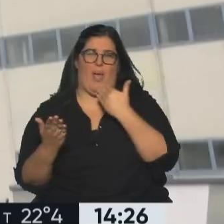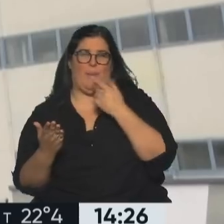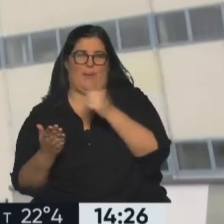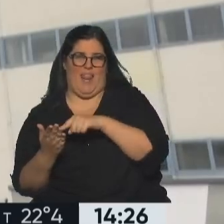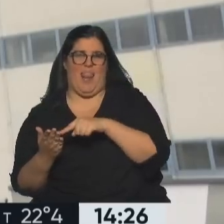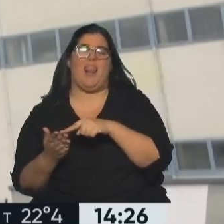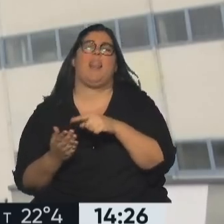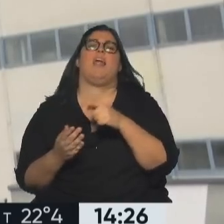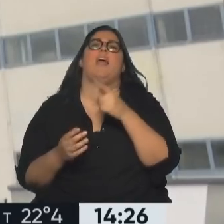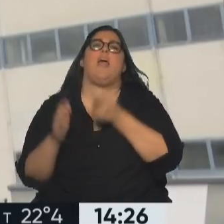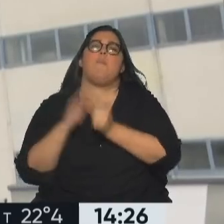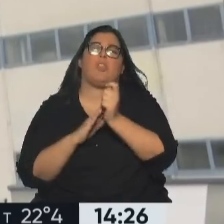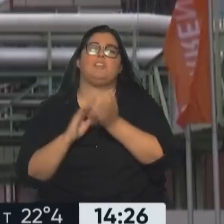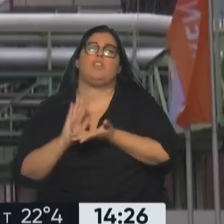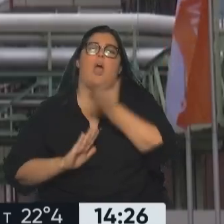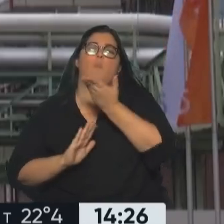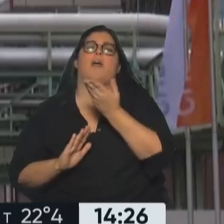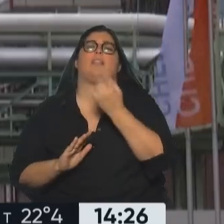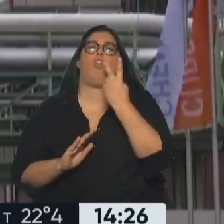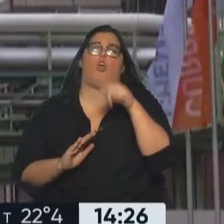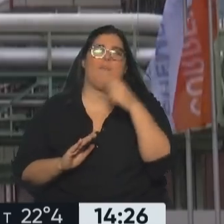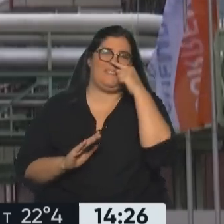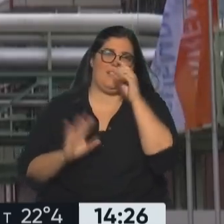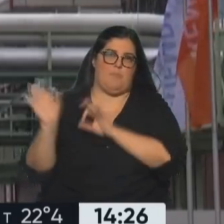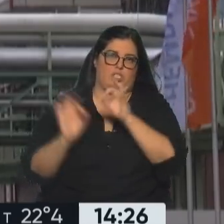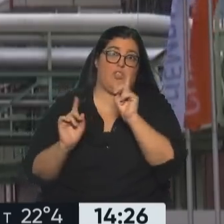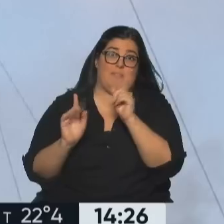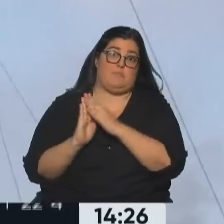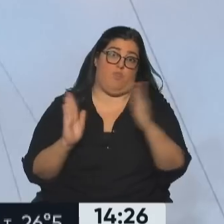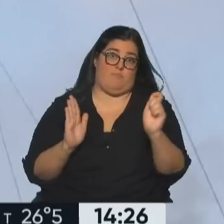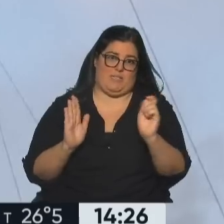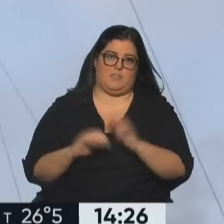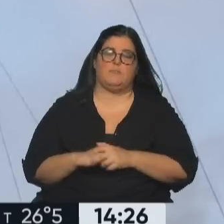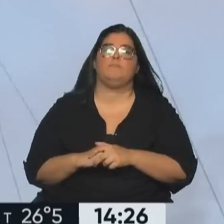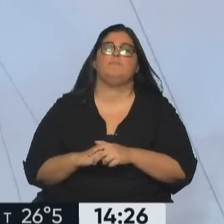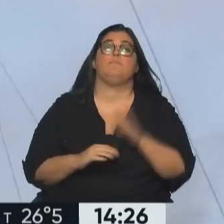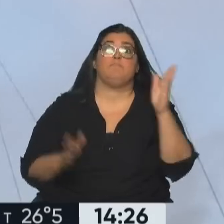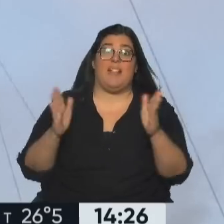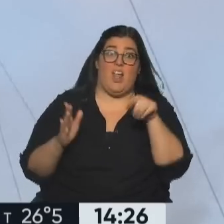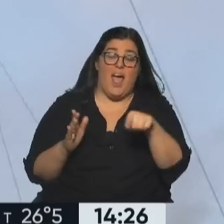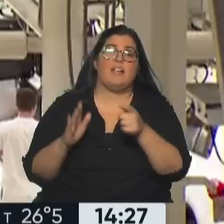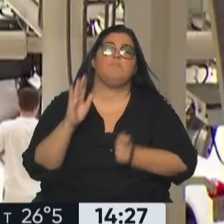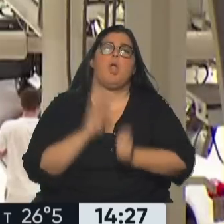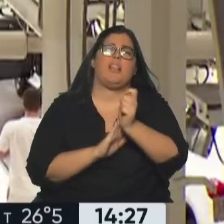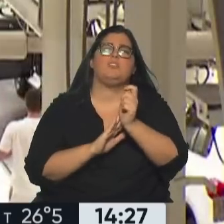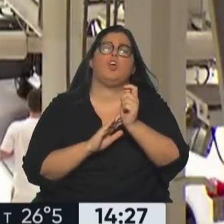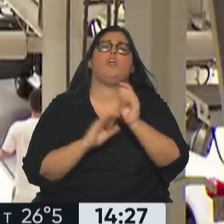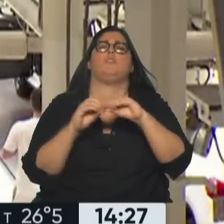importaciones aumentaron un 2,7% en el mismo mes. En ese periodo, las exportaciones